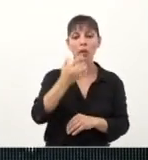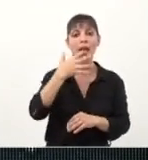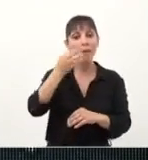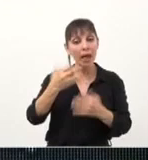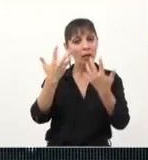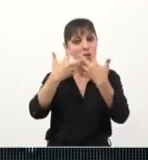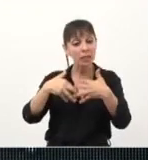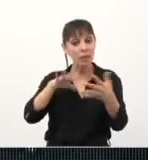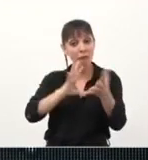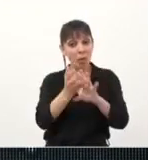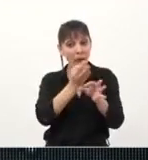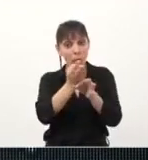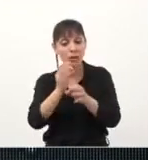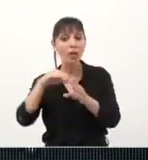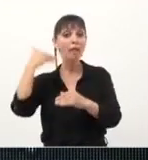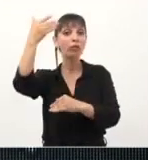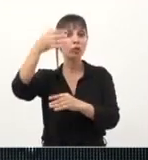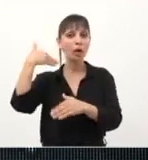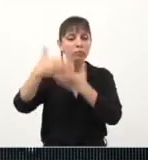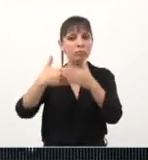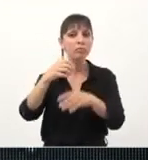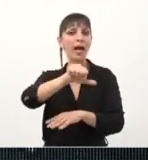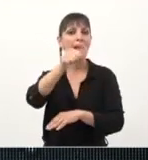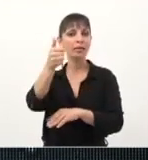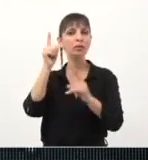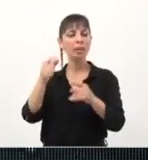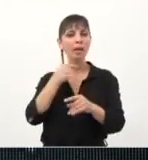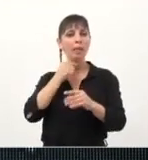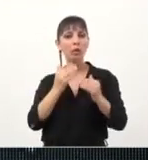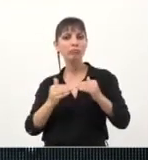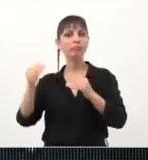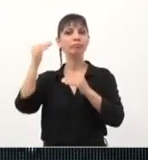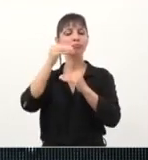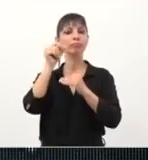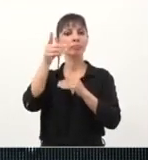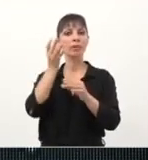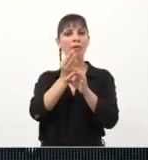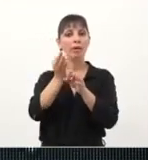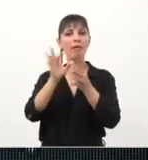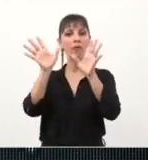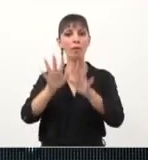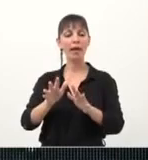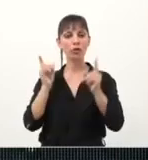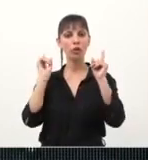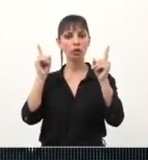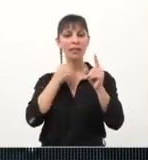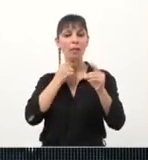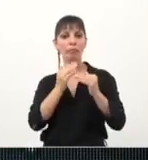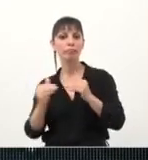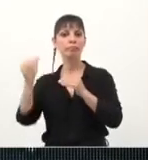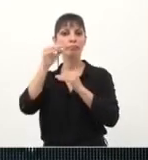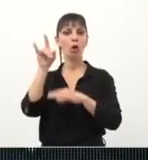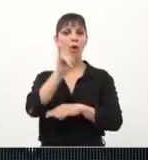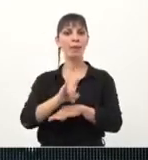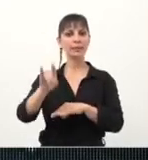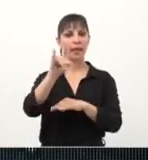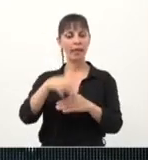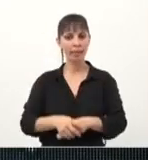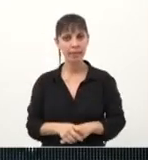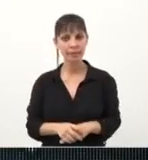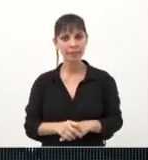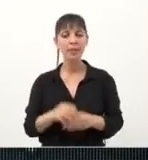éxito. También vamos a jerarquizar la formación docente, dándole rango universitario. En términos de